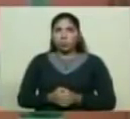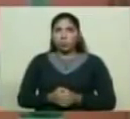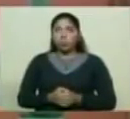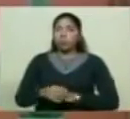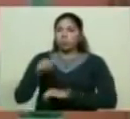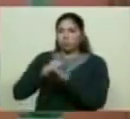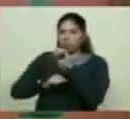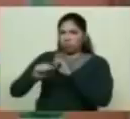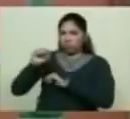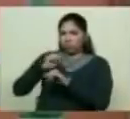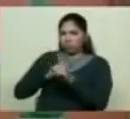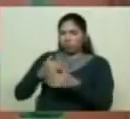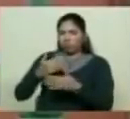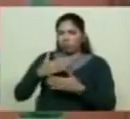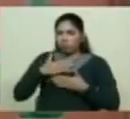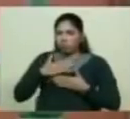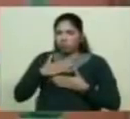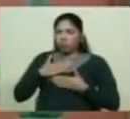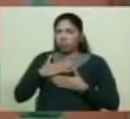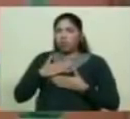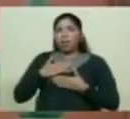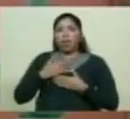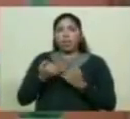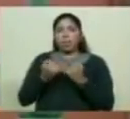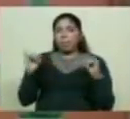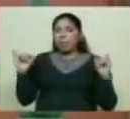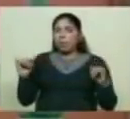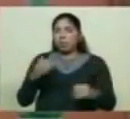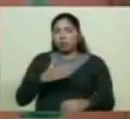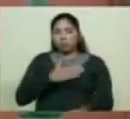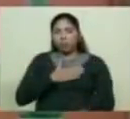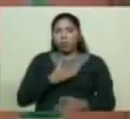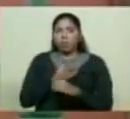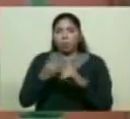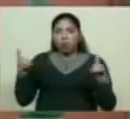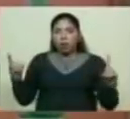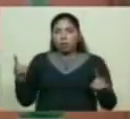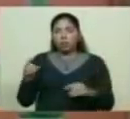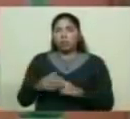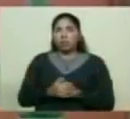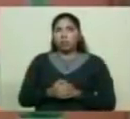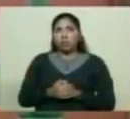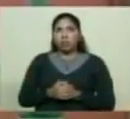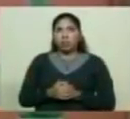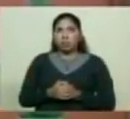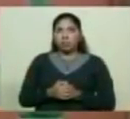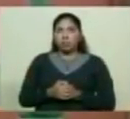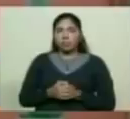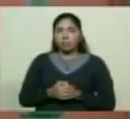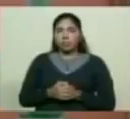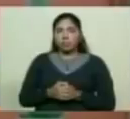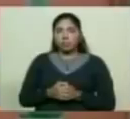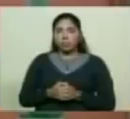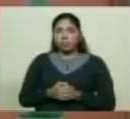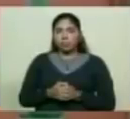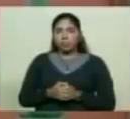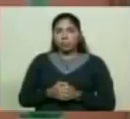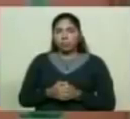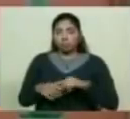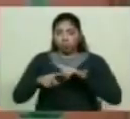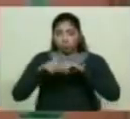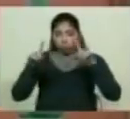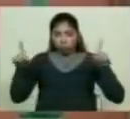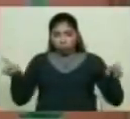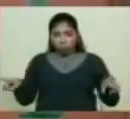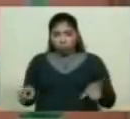trance de nuestra soberanía nacional y popular expresada en control soberano en nuestro territorio y